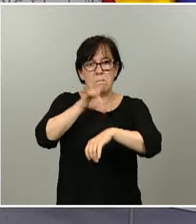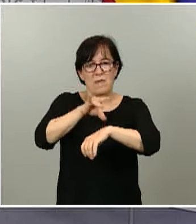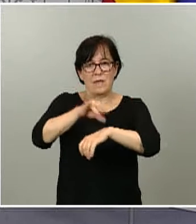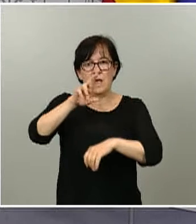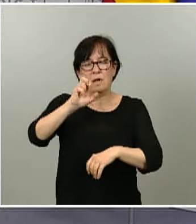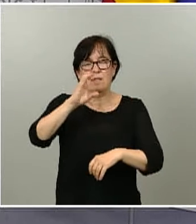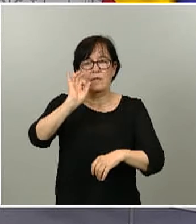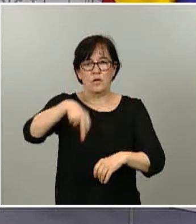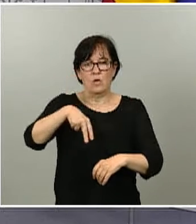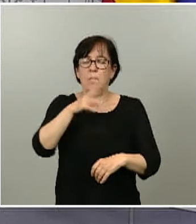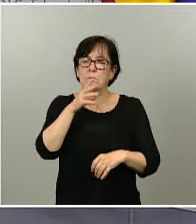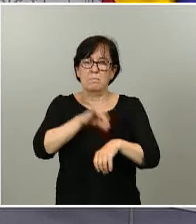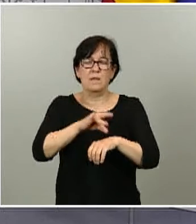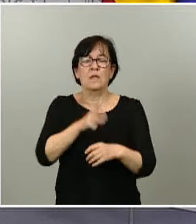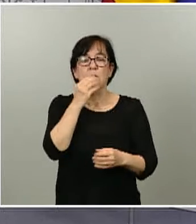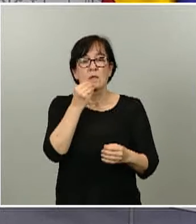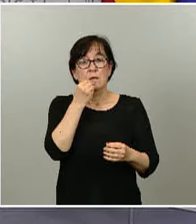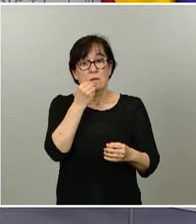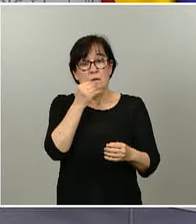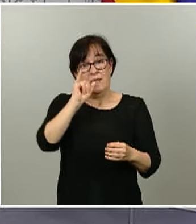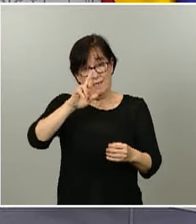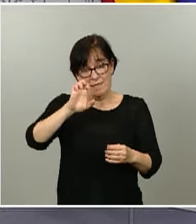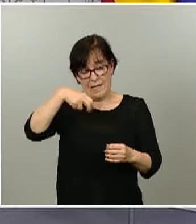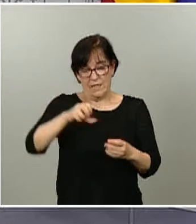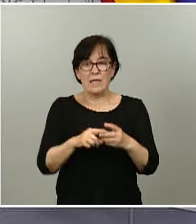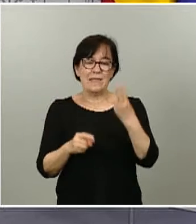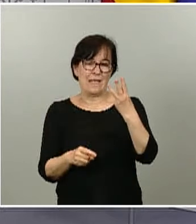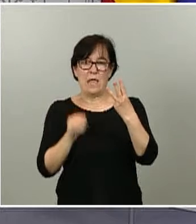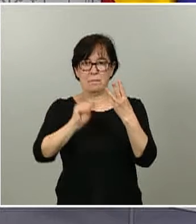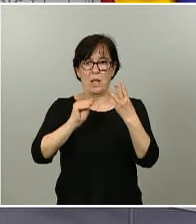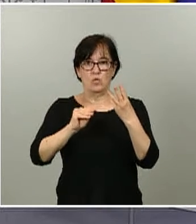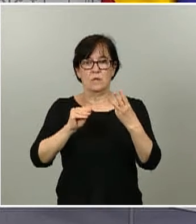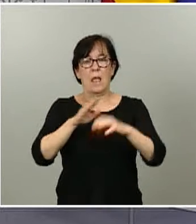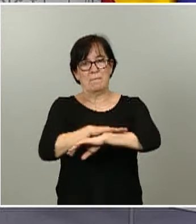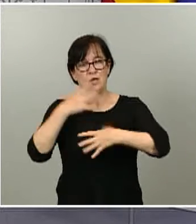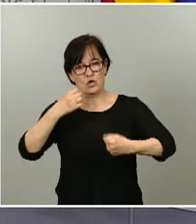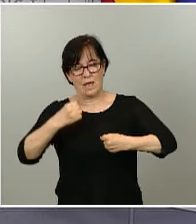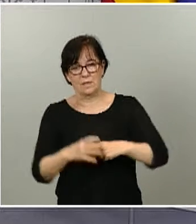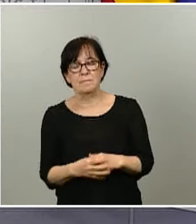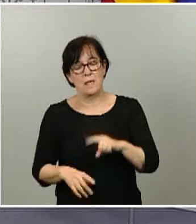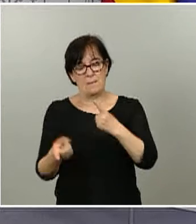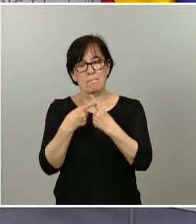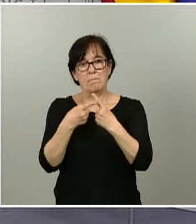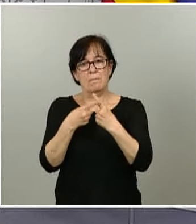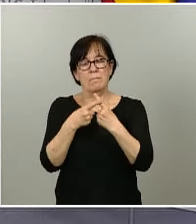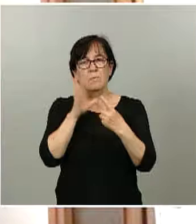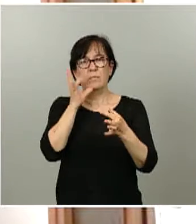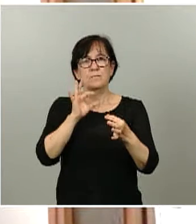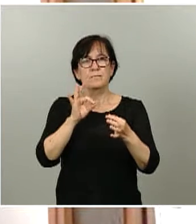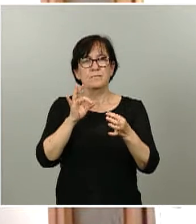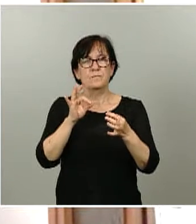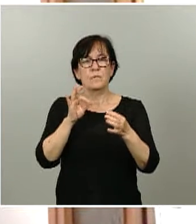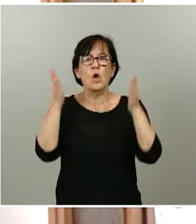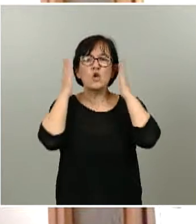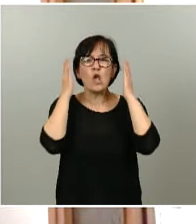tardes, ministros. Irene, desde Redacción Médica. Tenía 3 preguntas para el ministro de Sanidad. La primera es en relación a los congresos científicos.